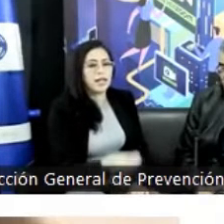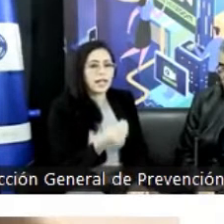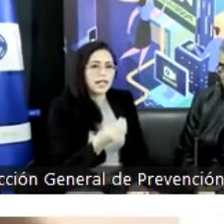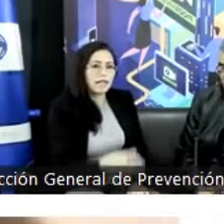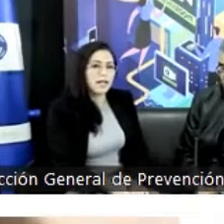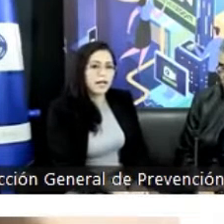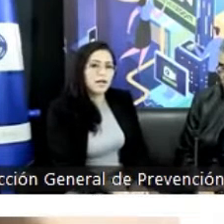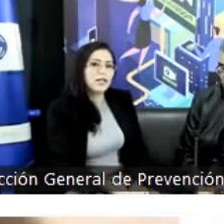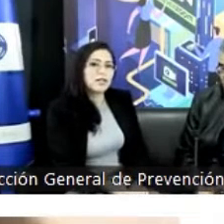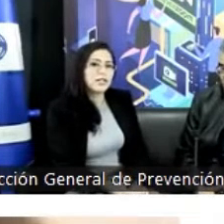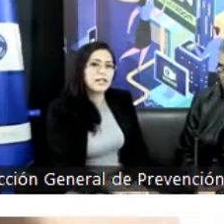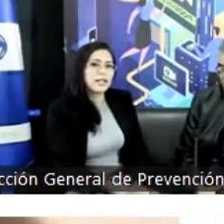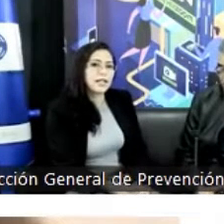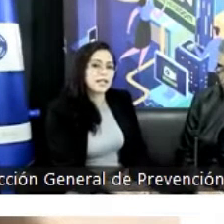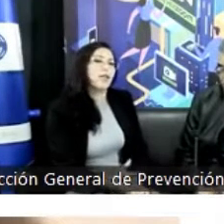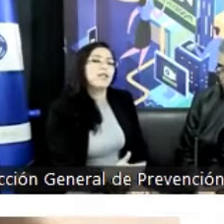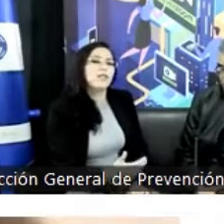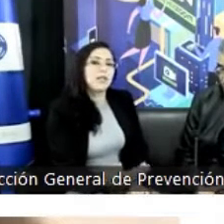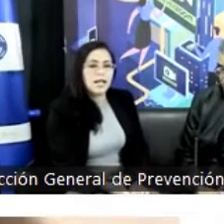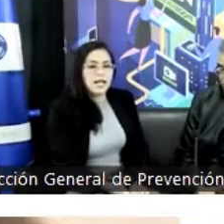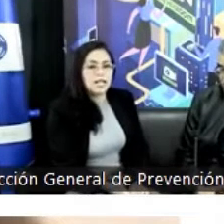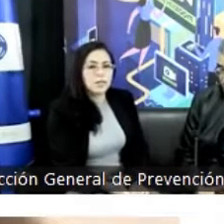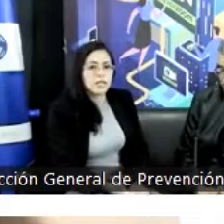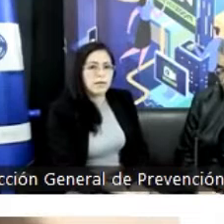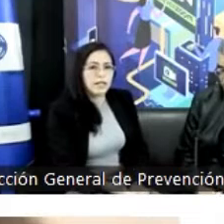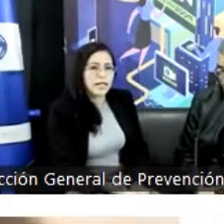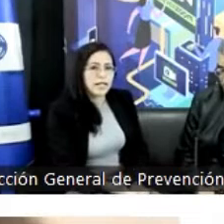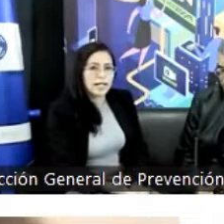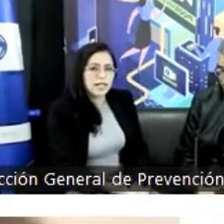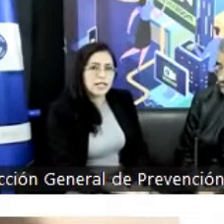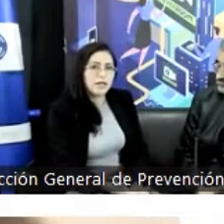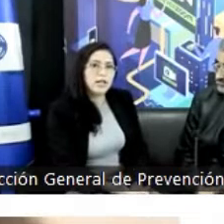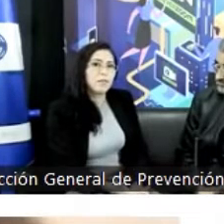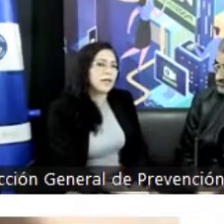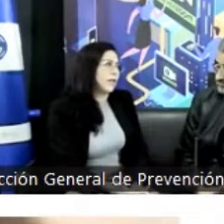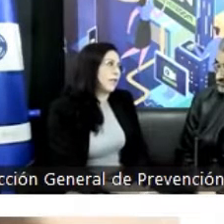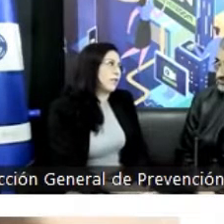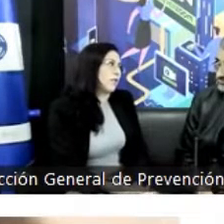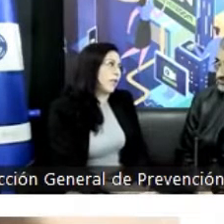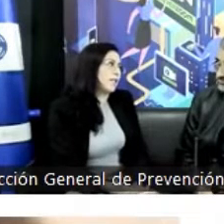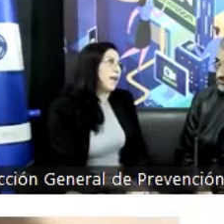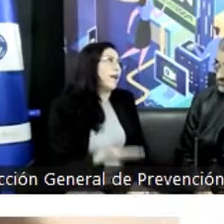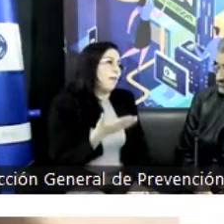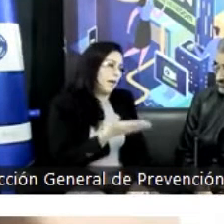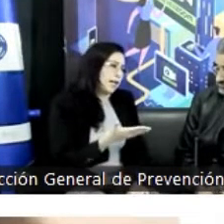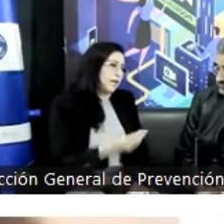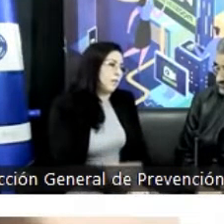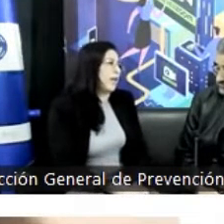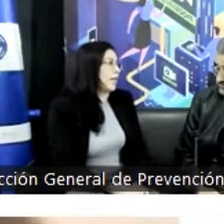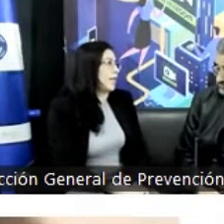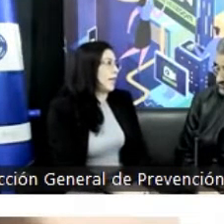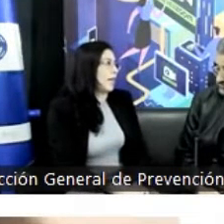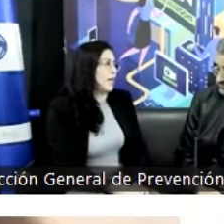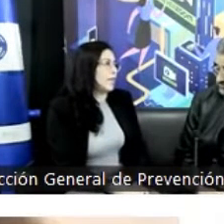poder identificar cuáles son estas técnicas, cuáles son las posibilidades de atención que puede tener nuestra audiencia para que se